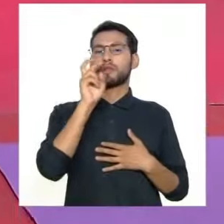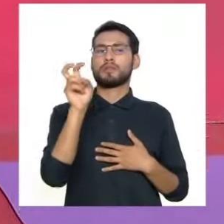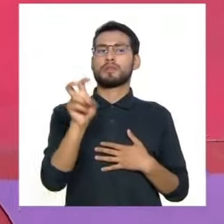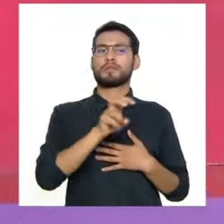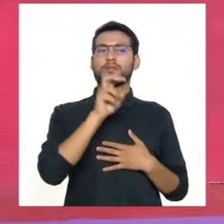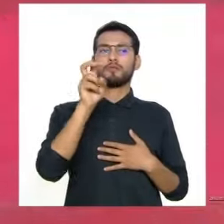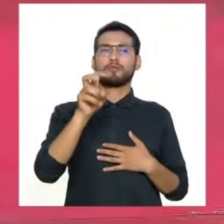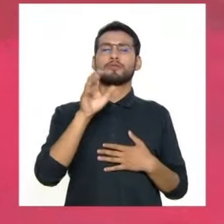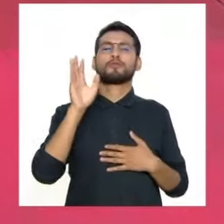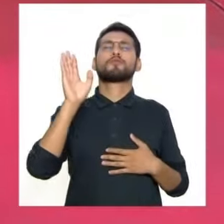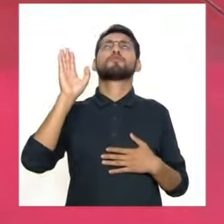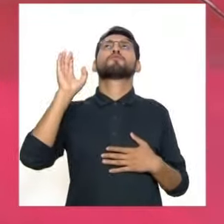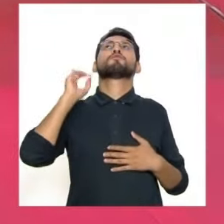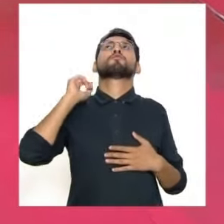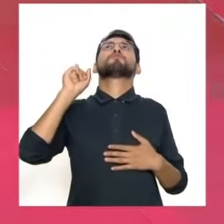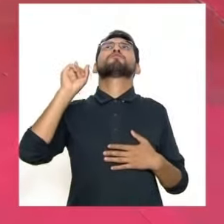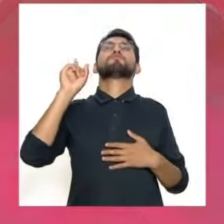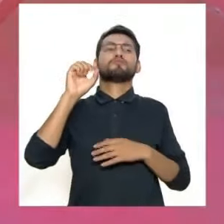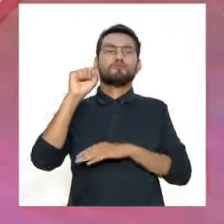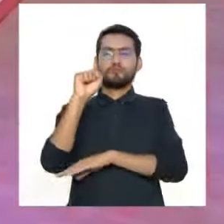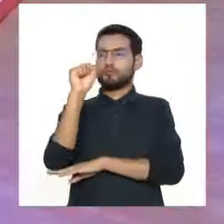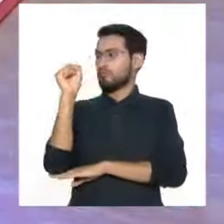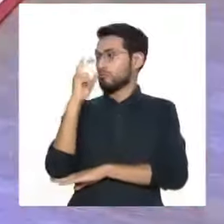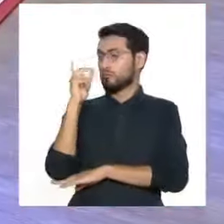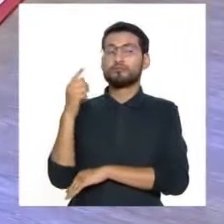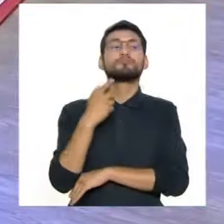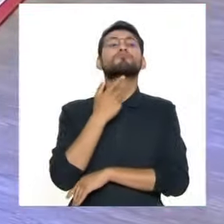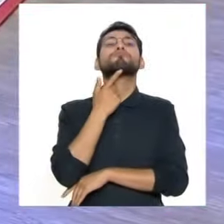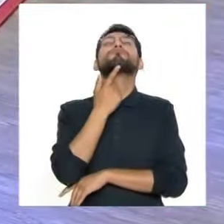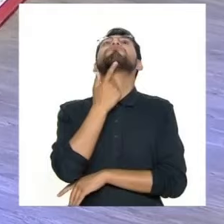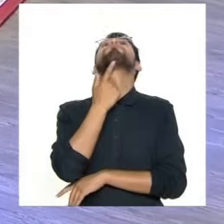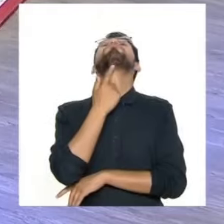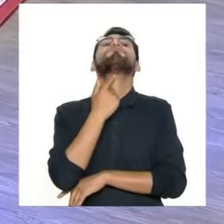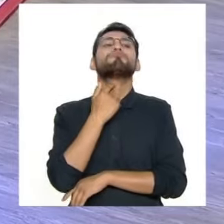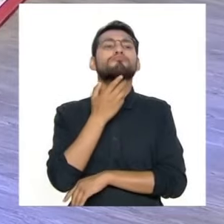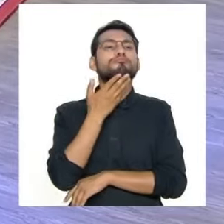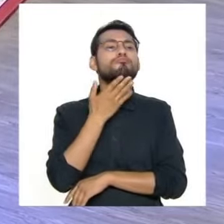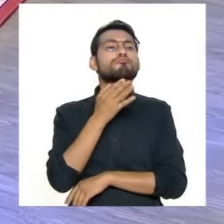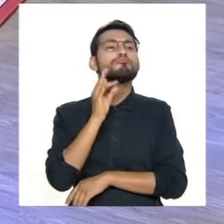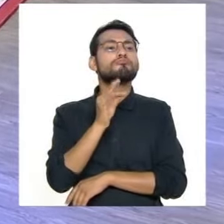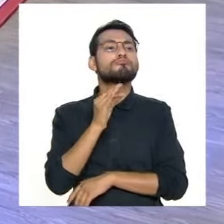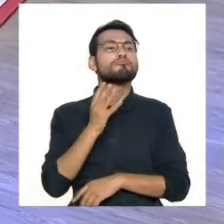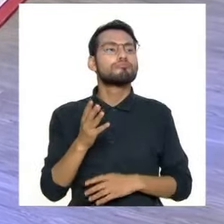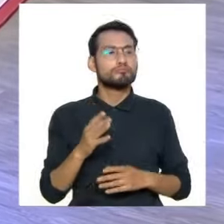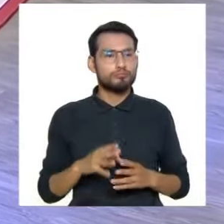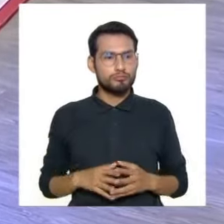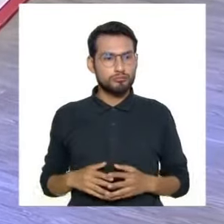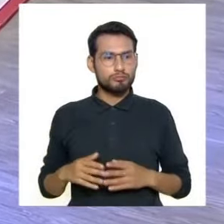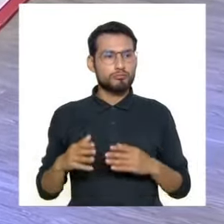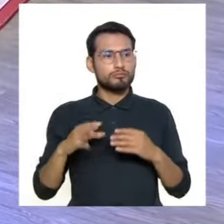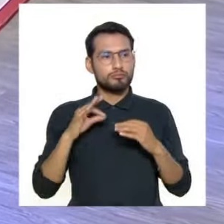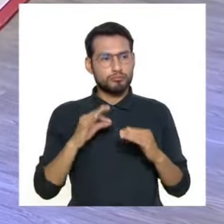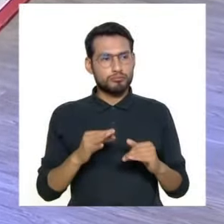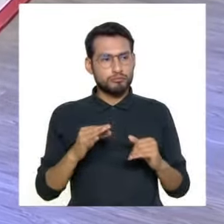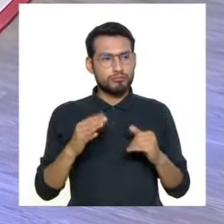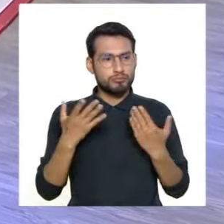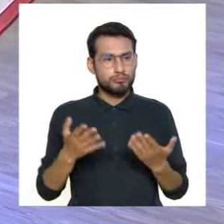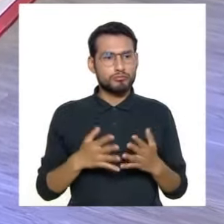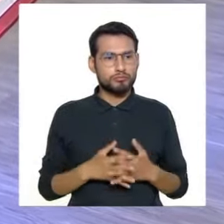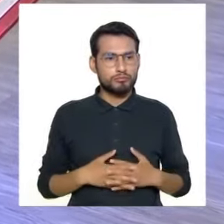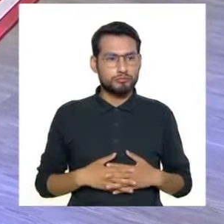alargo la columna levanto la barbilla atrás engancho los deditos de los pies y regreso a la posición